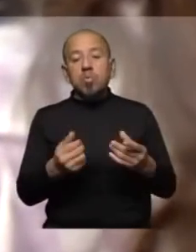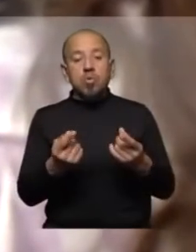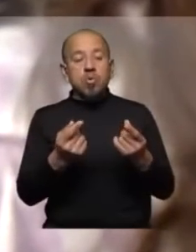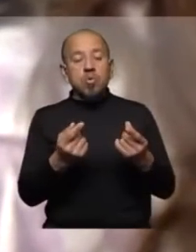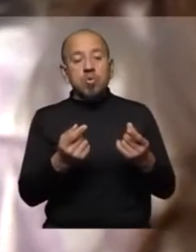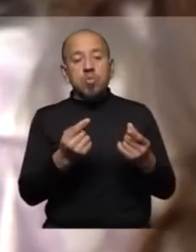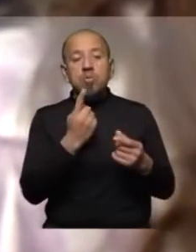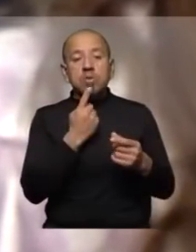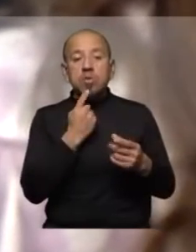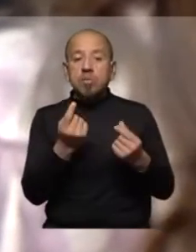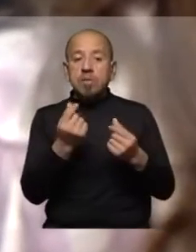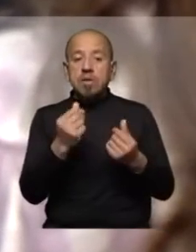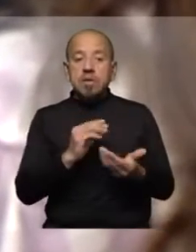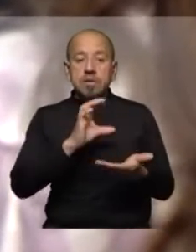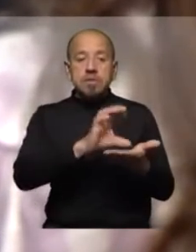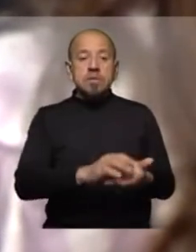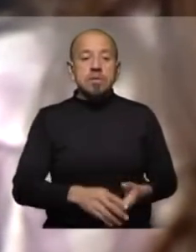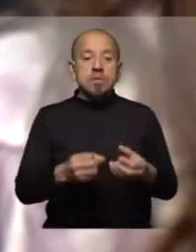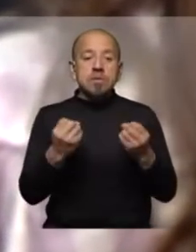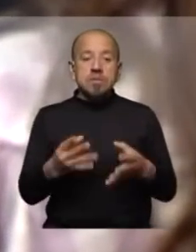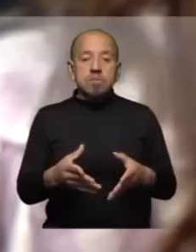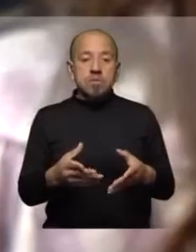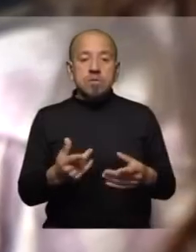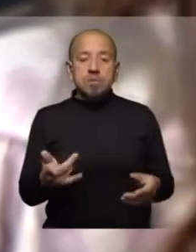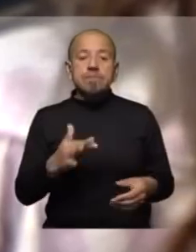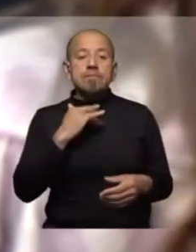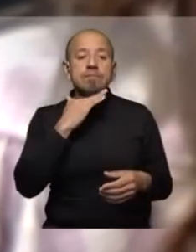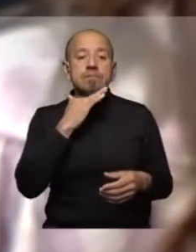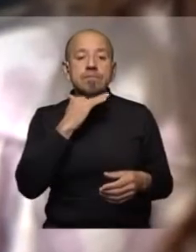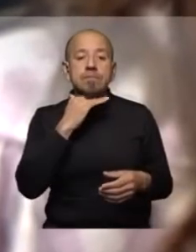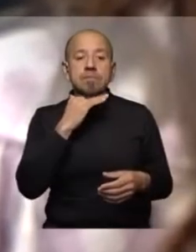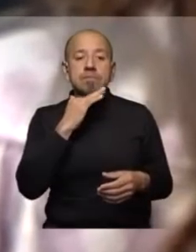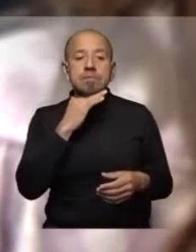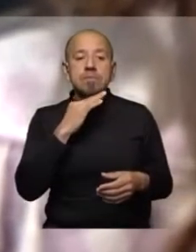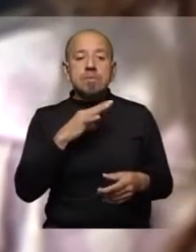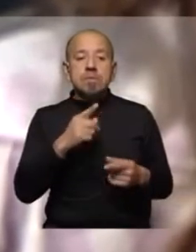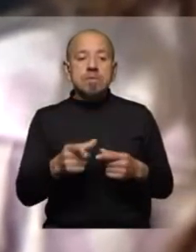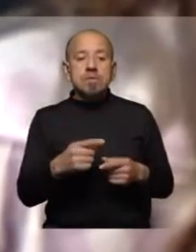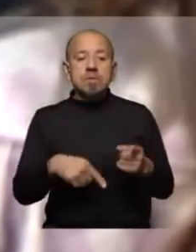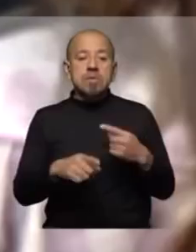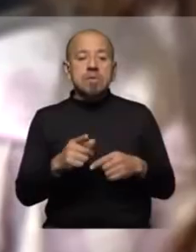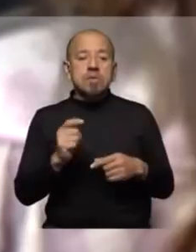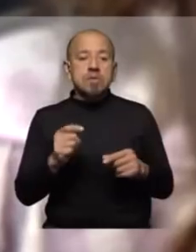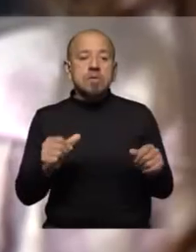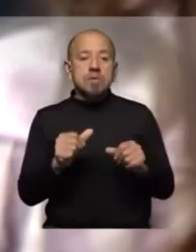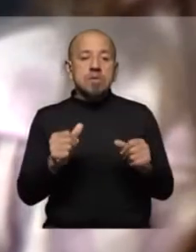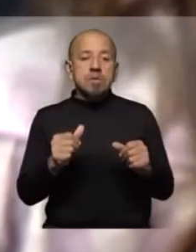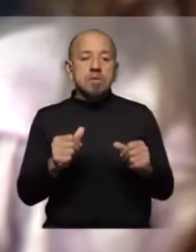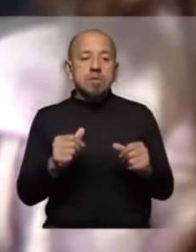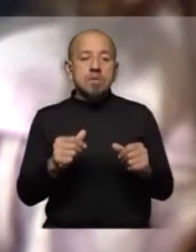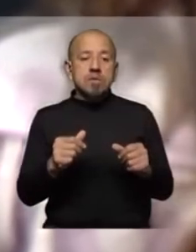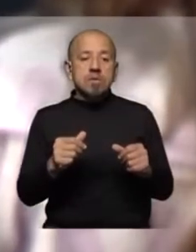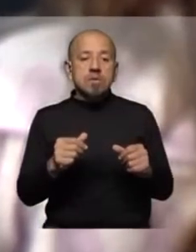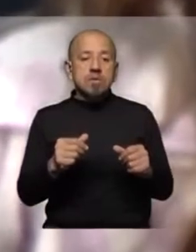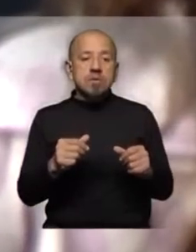evidentemente eh Sino la corrupción O sea la posibilidad de que quienes desarrollan actividades ilícitas o